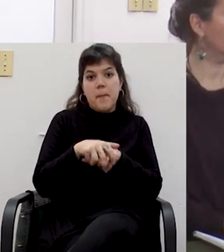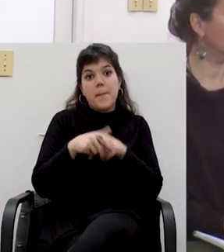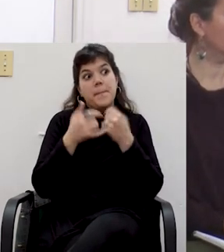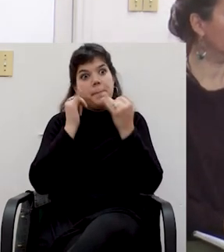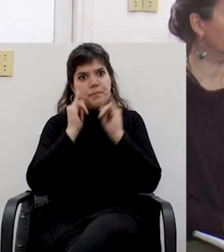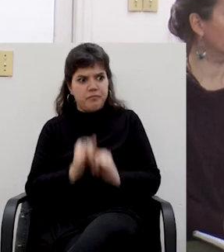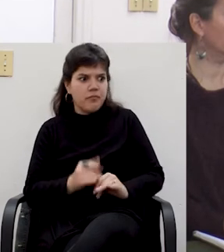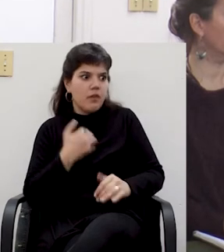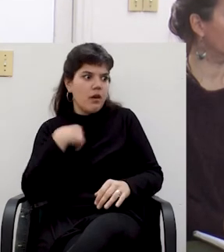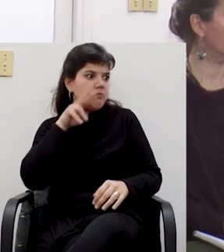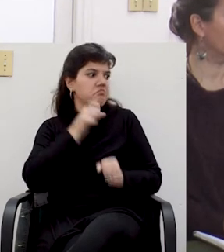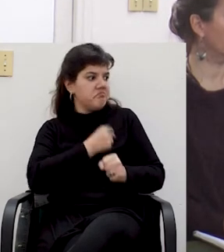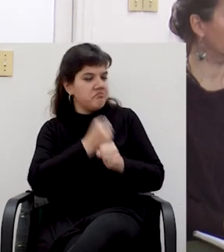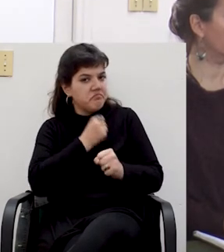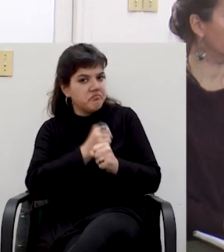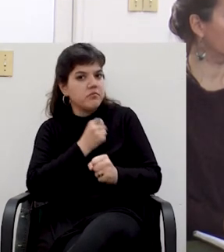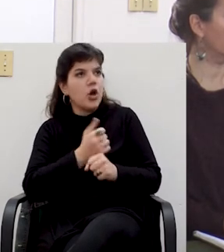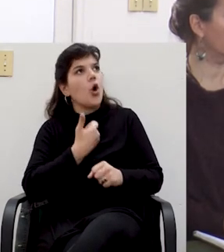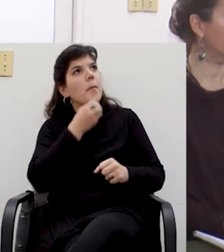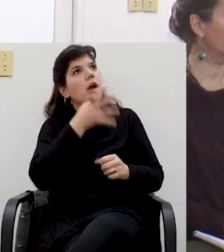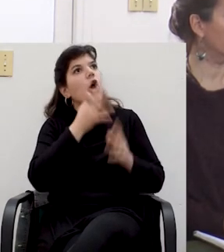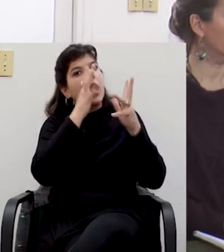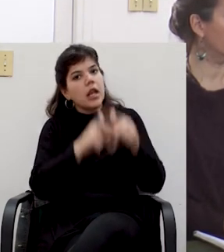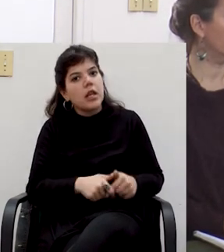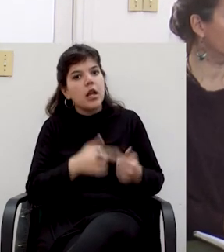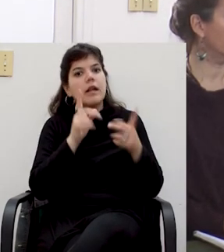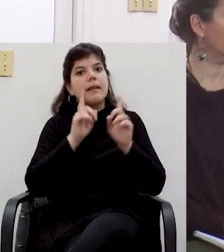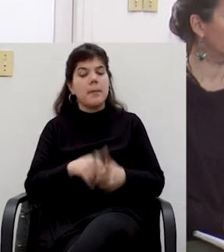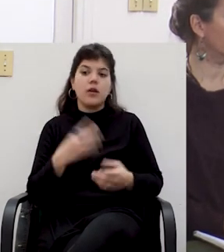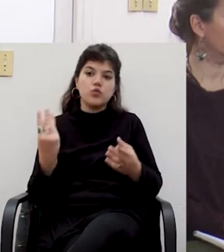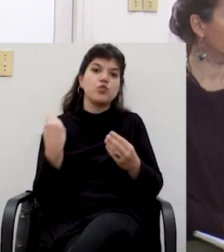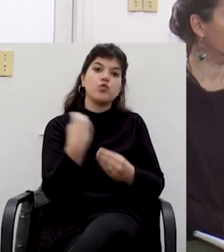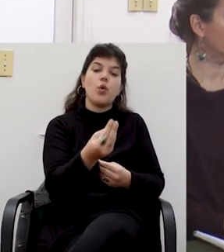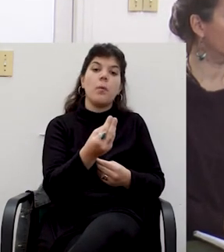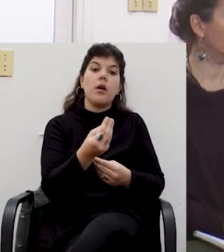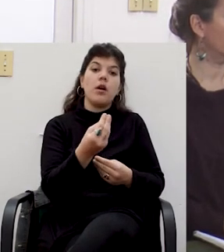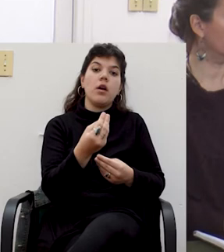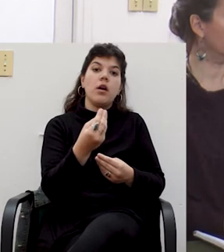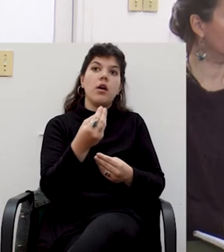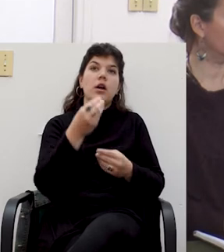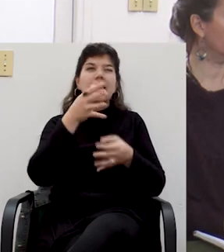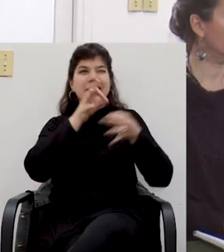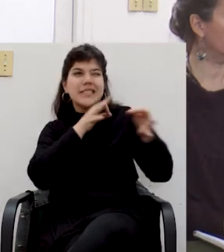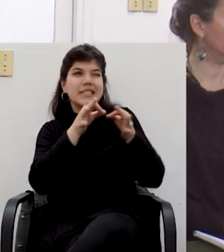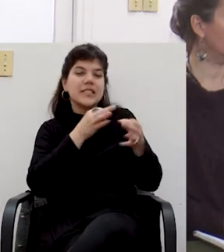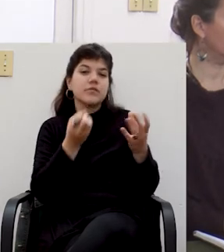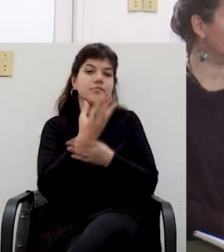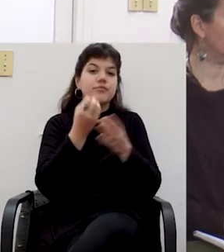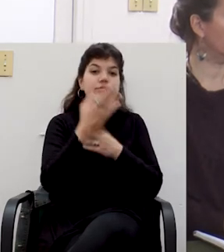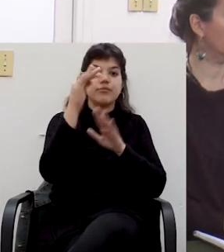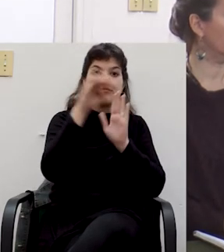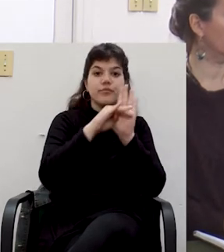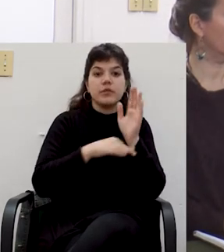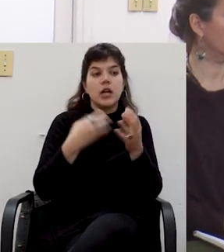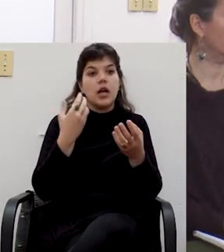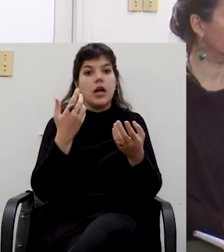Si bien venimos trabajando en la mejora de la gestión y la incorporación de estrategias de